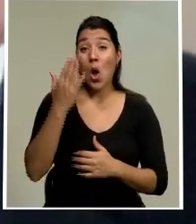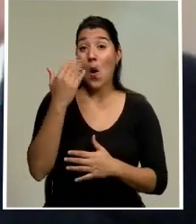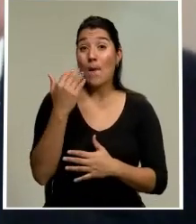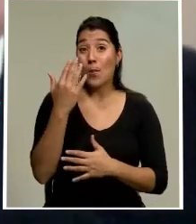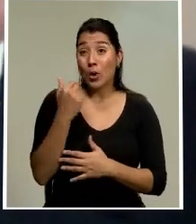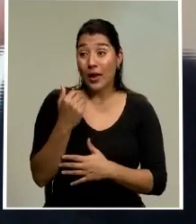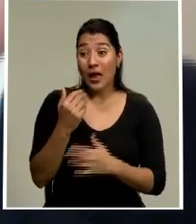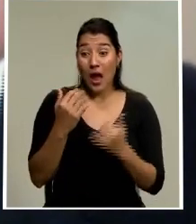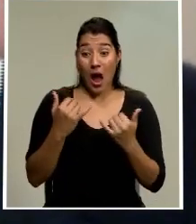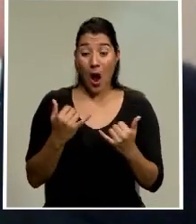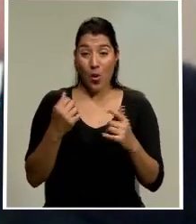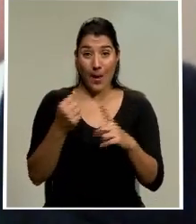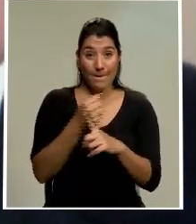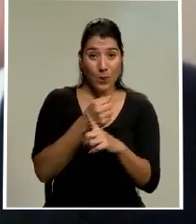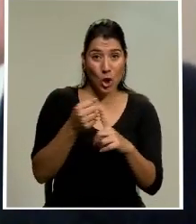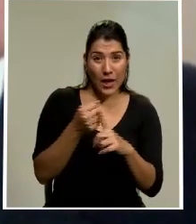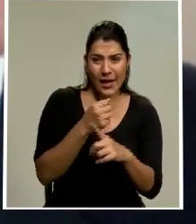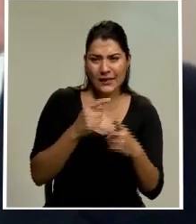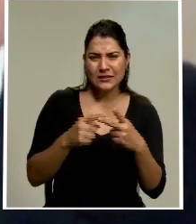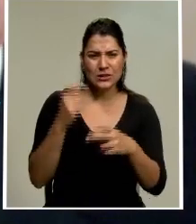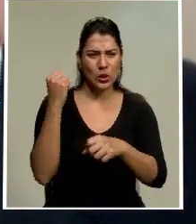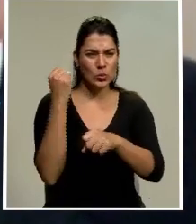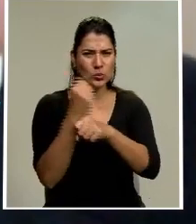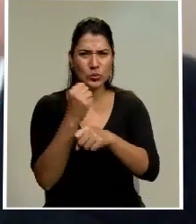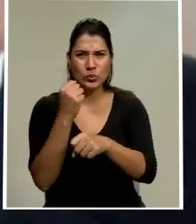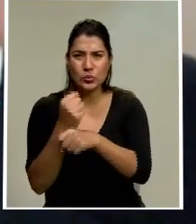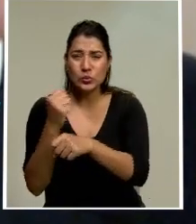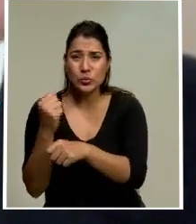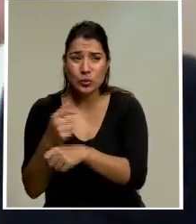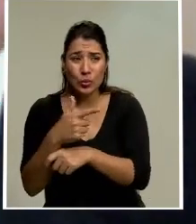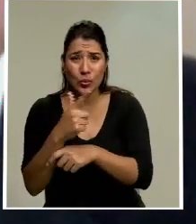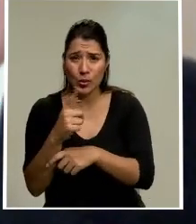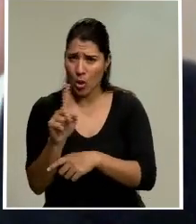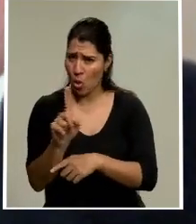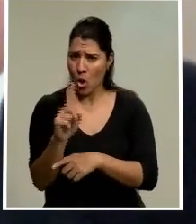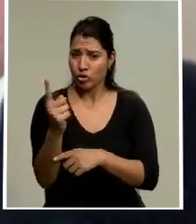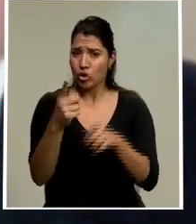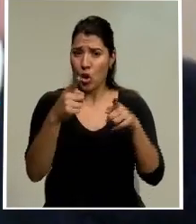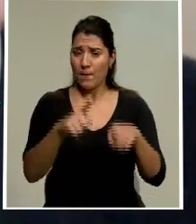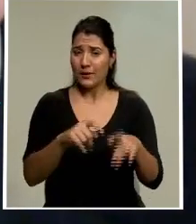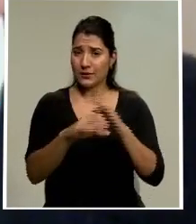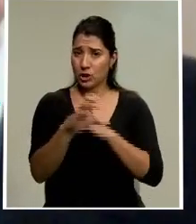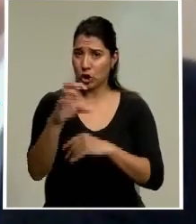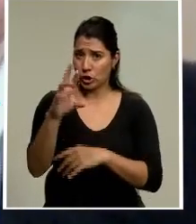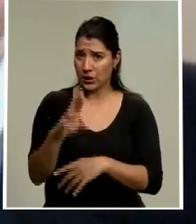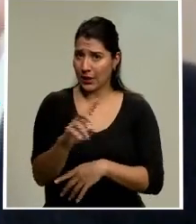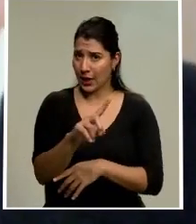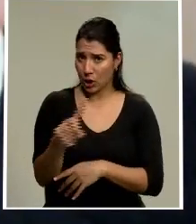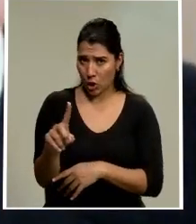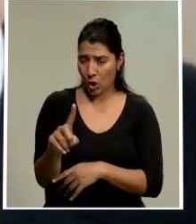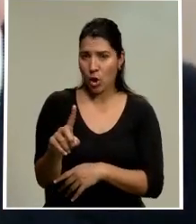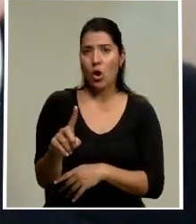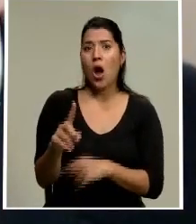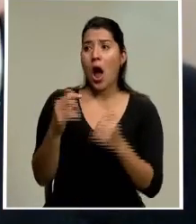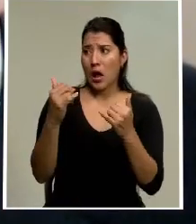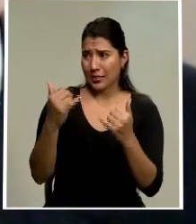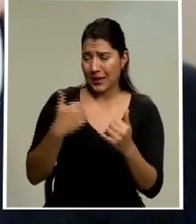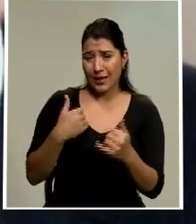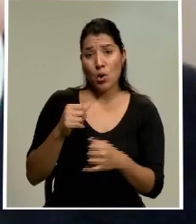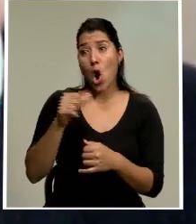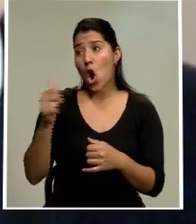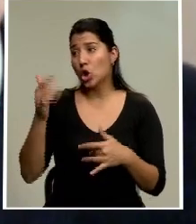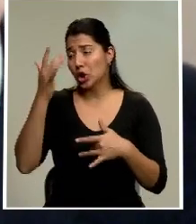de violencia y de homicidios no es particularmente de Costa Rica. Estamos viviendo otra pandemia, que es